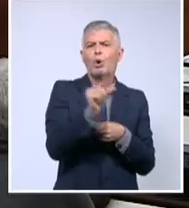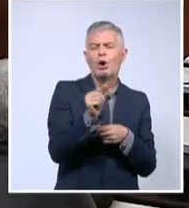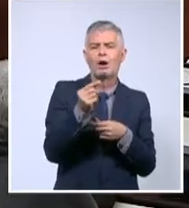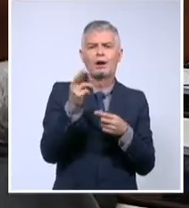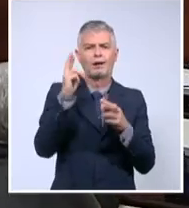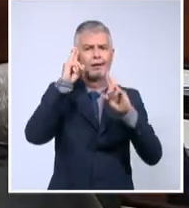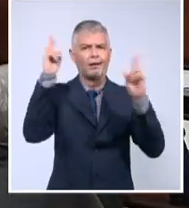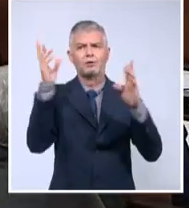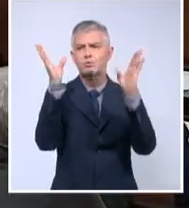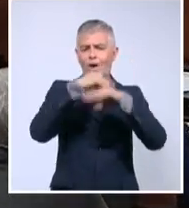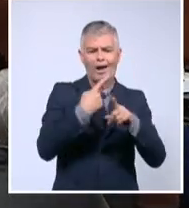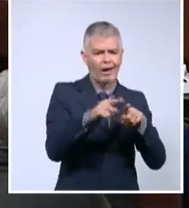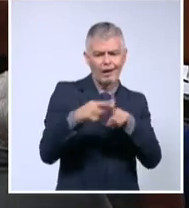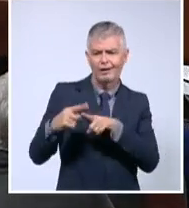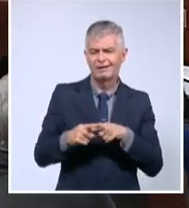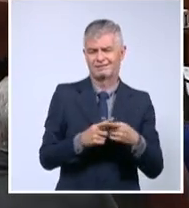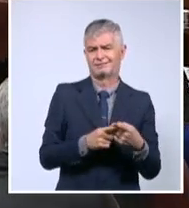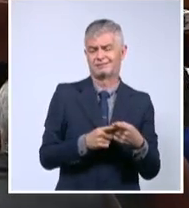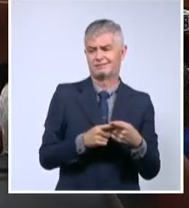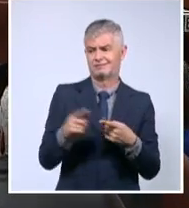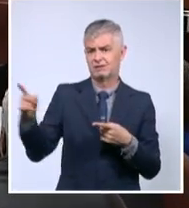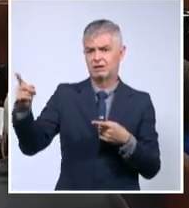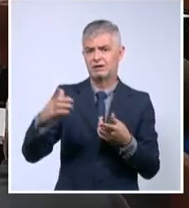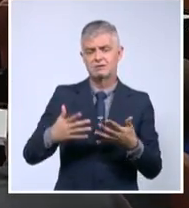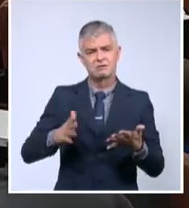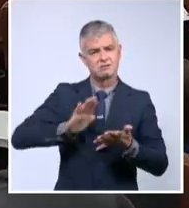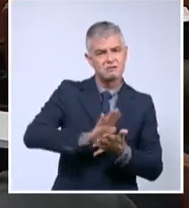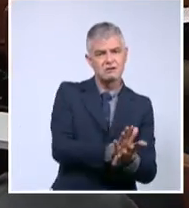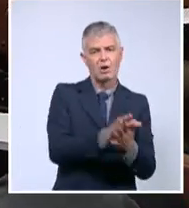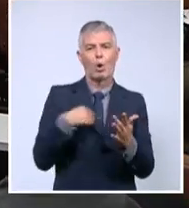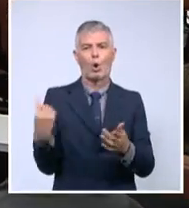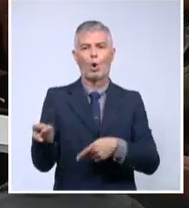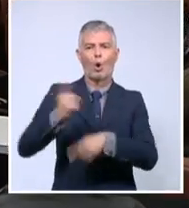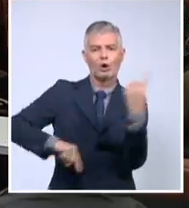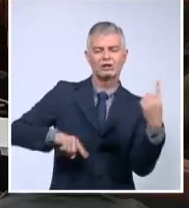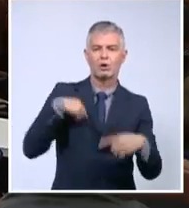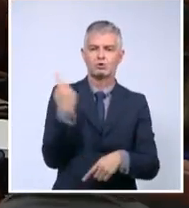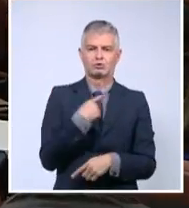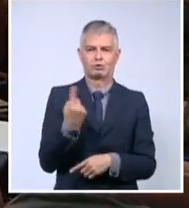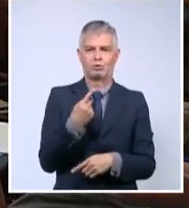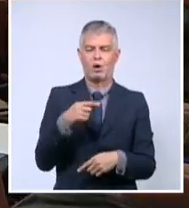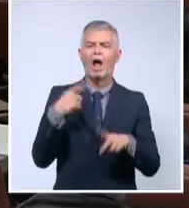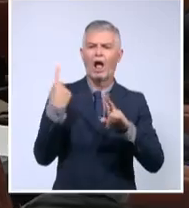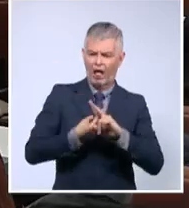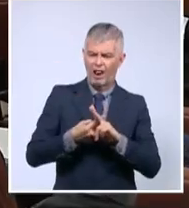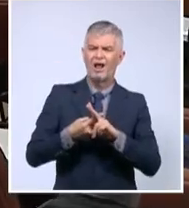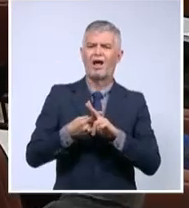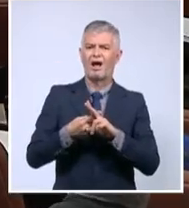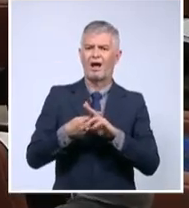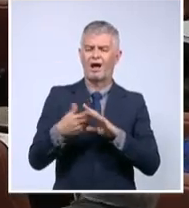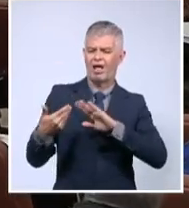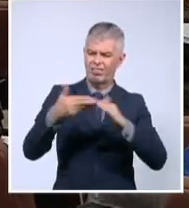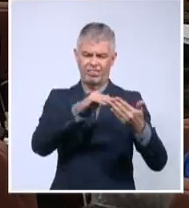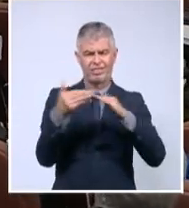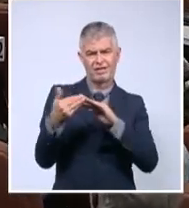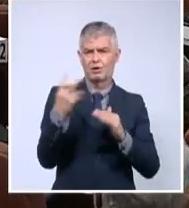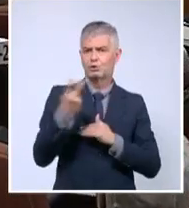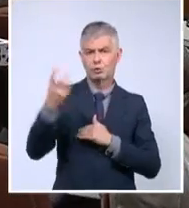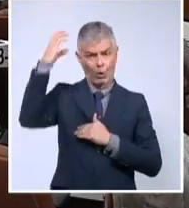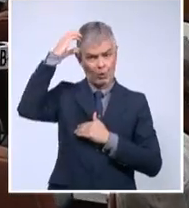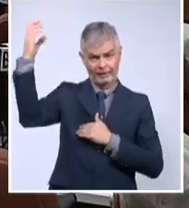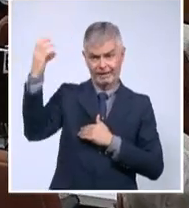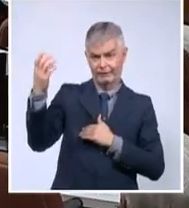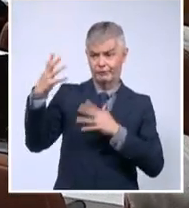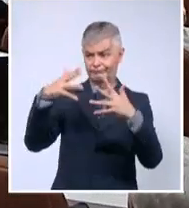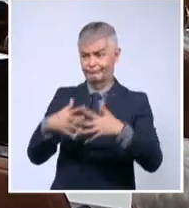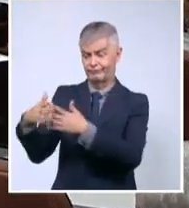naturales. Se argumenta que existen discrepancias políticas entre nuestros dos gobiernos y claro que las hay. Tenemos sobradas